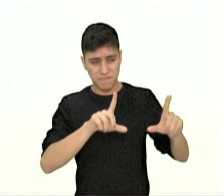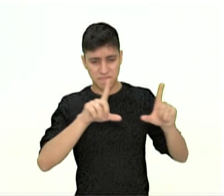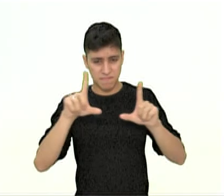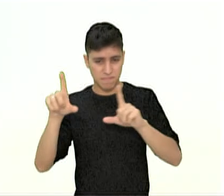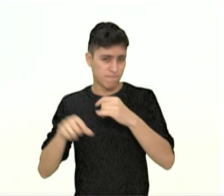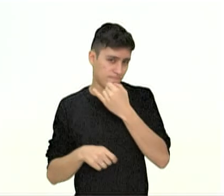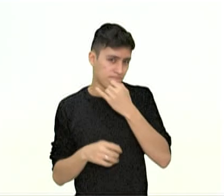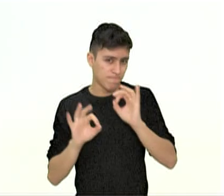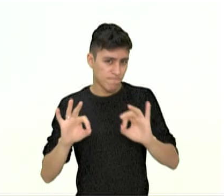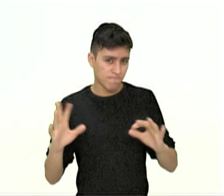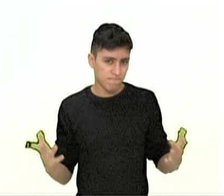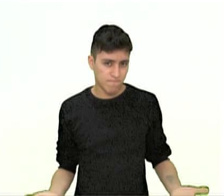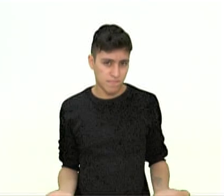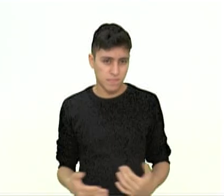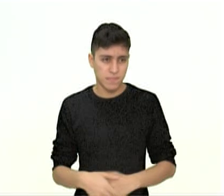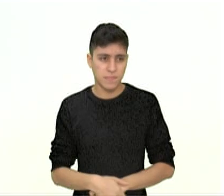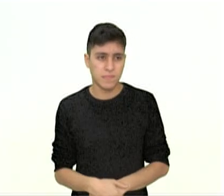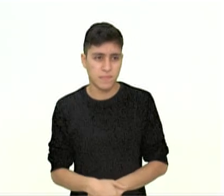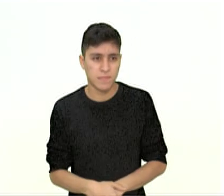¿no?